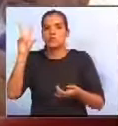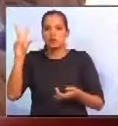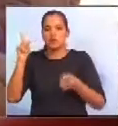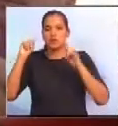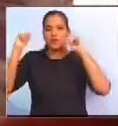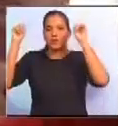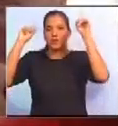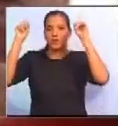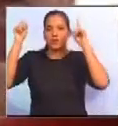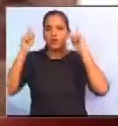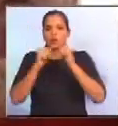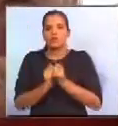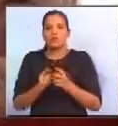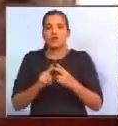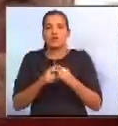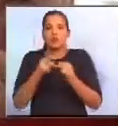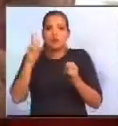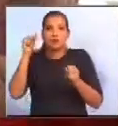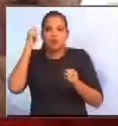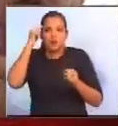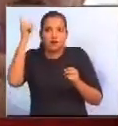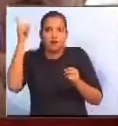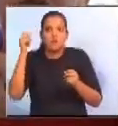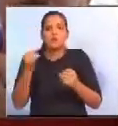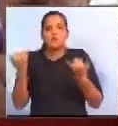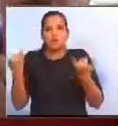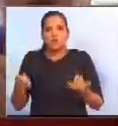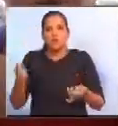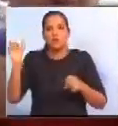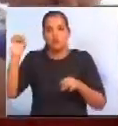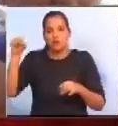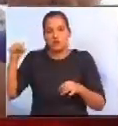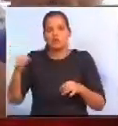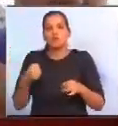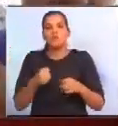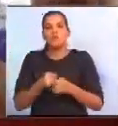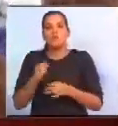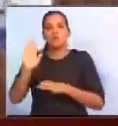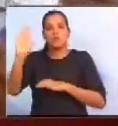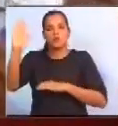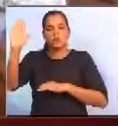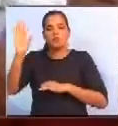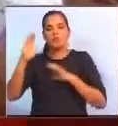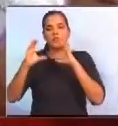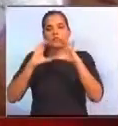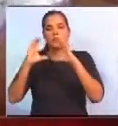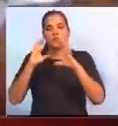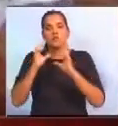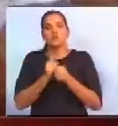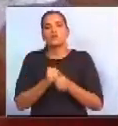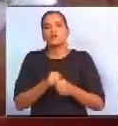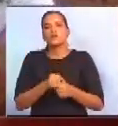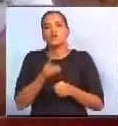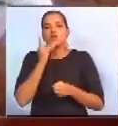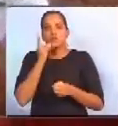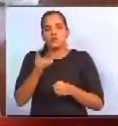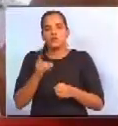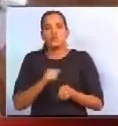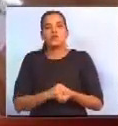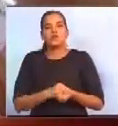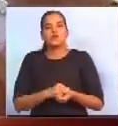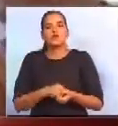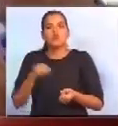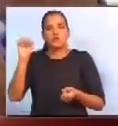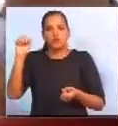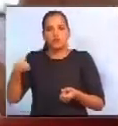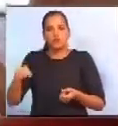que inicialmente no estaban consideradas para ser ubicadas, pero que por disposición y acuerdos con el señor alcalde se llegó